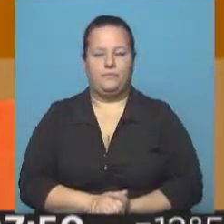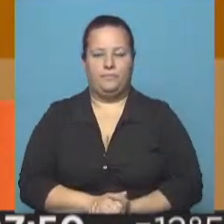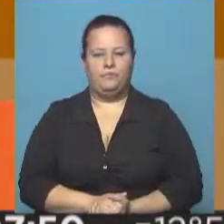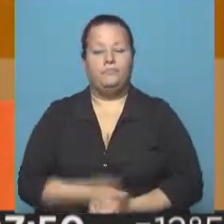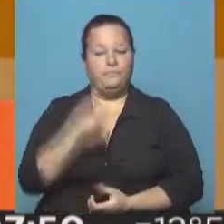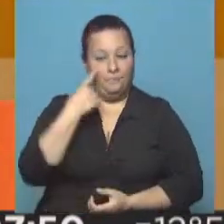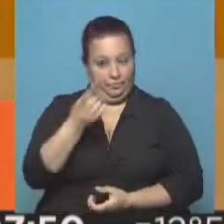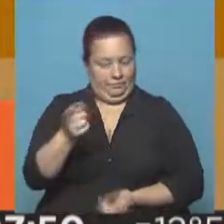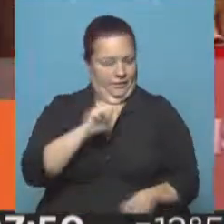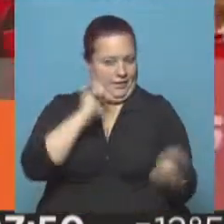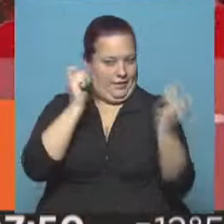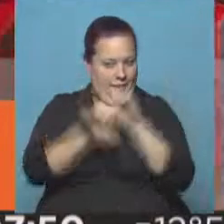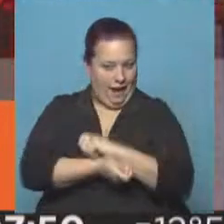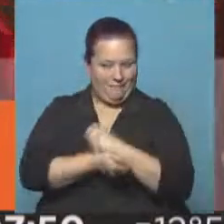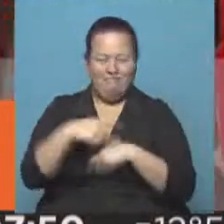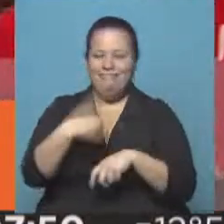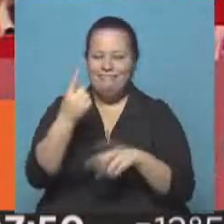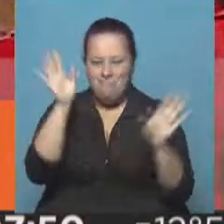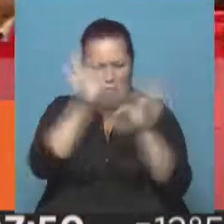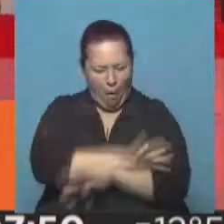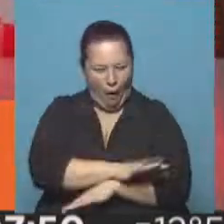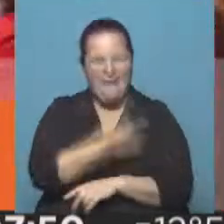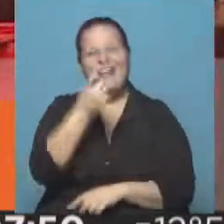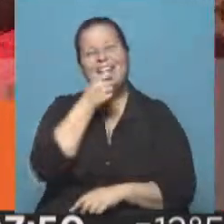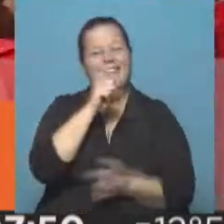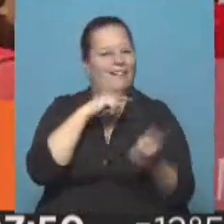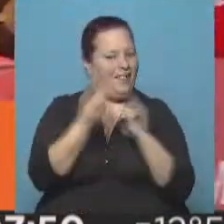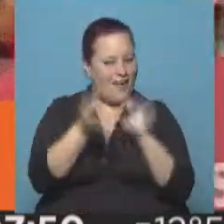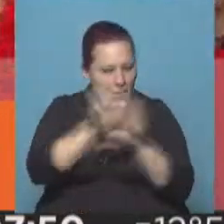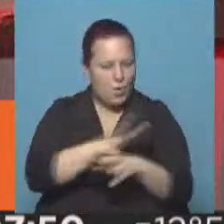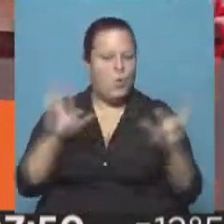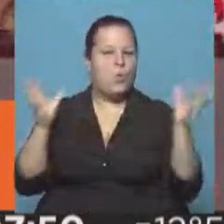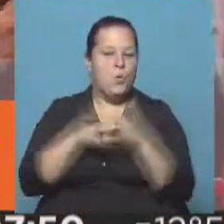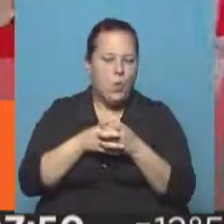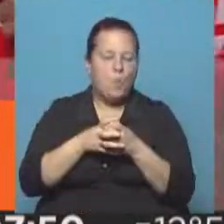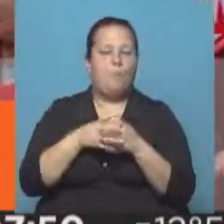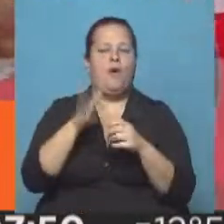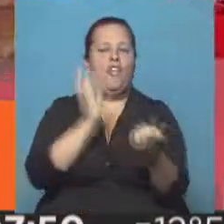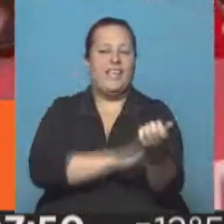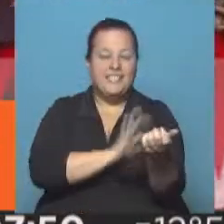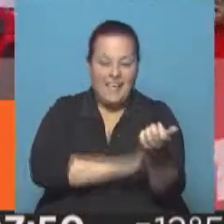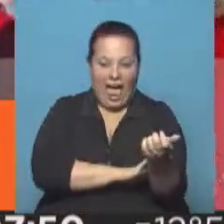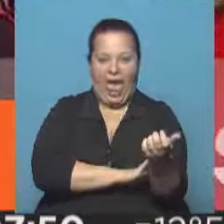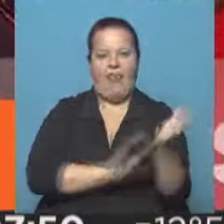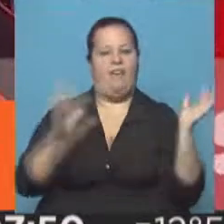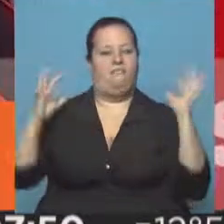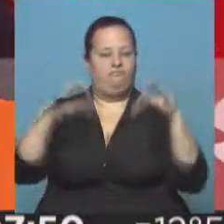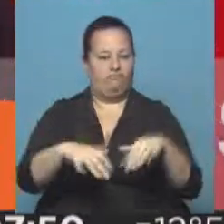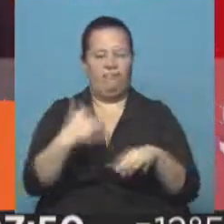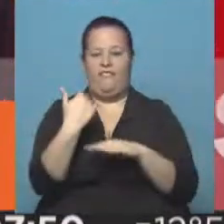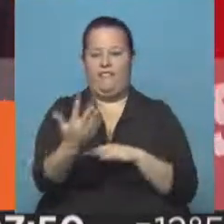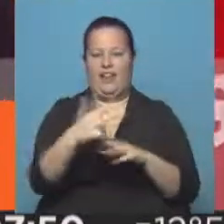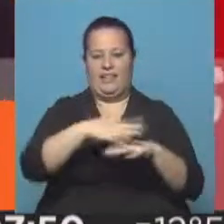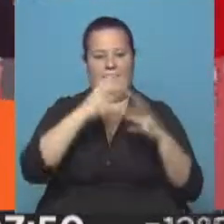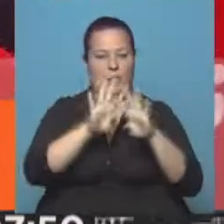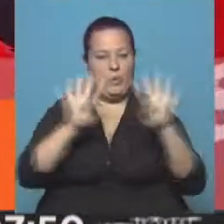fíjate Pablo Cómo cambió todo en menos de un minuto en menos de una salida nada más ya comienzan los grupos las agrupaciones de izquierda a apostarse aquí frente a este